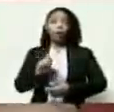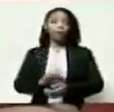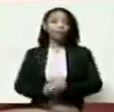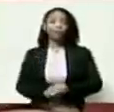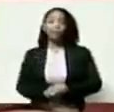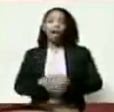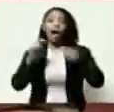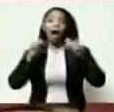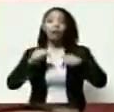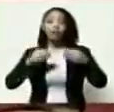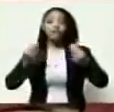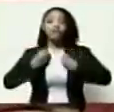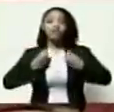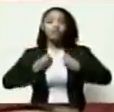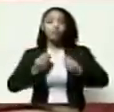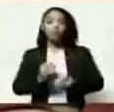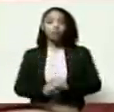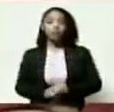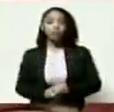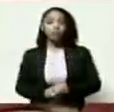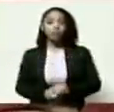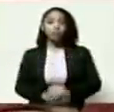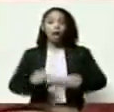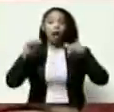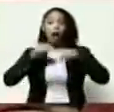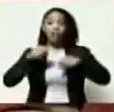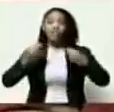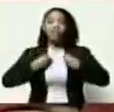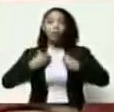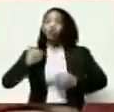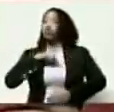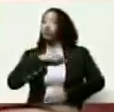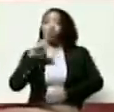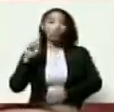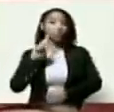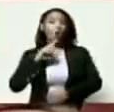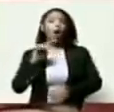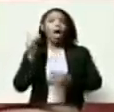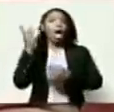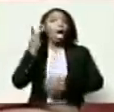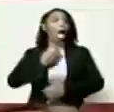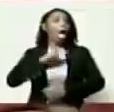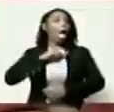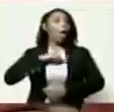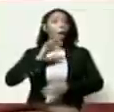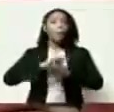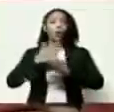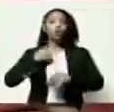Aquí lo vivimos, aquí lo vivimos. Nosotros no nos van a echar ese cuento porque no sabemos la historia completa.